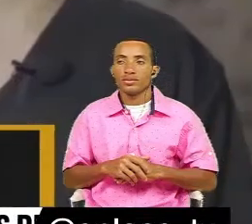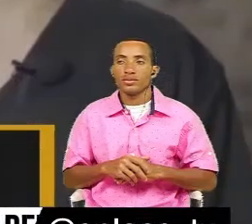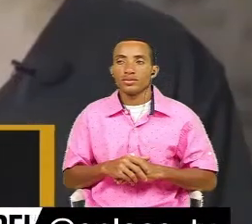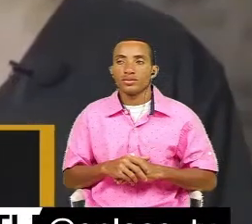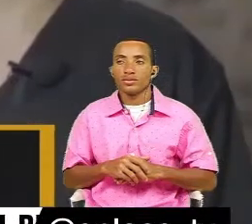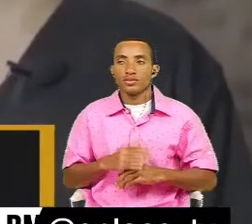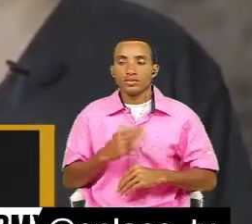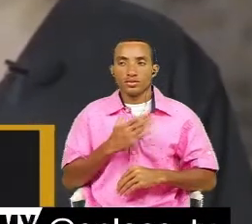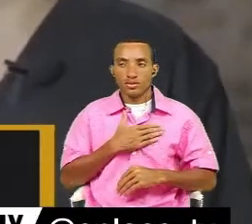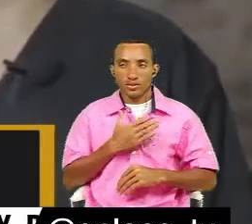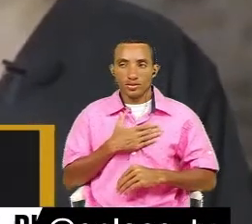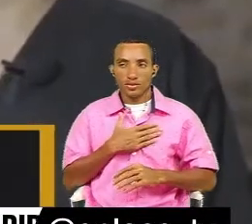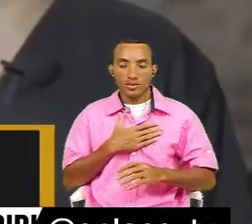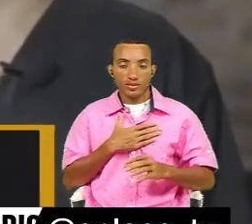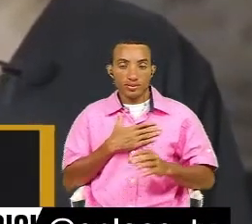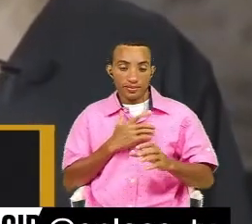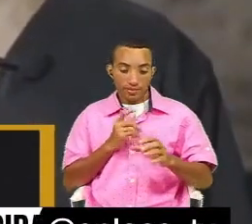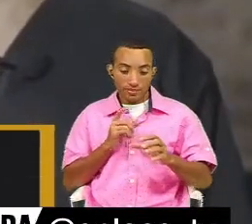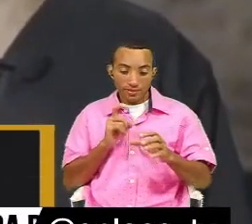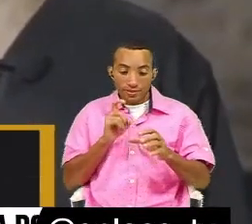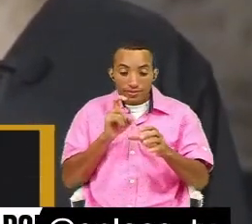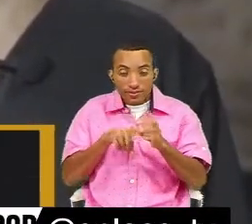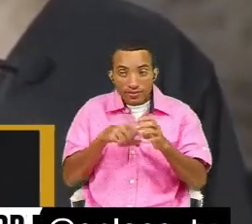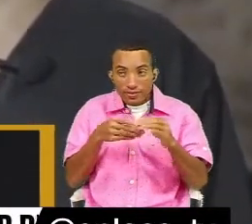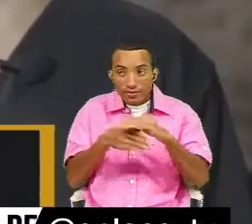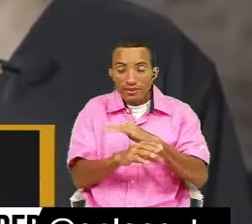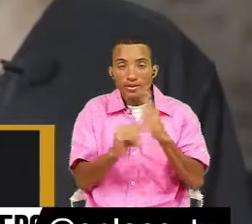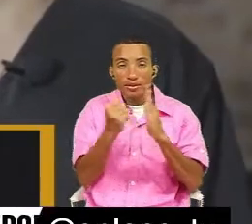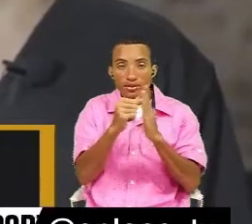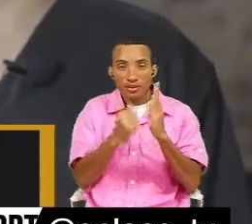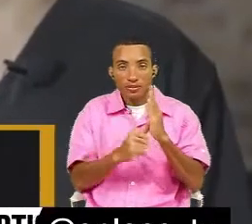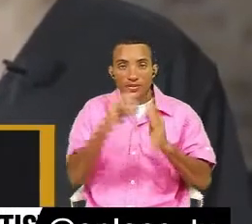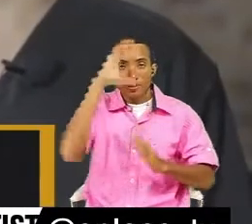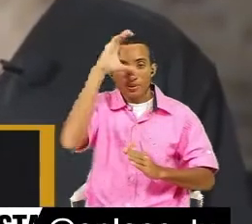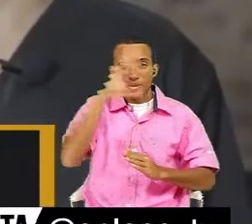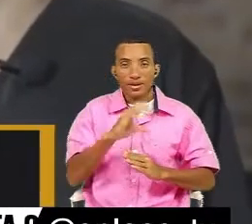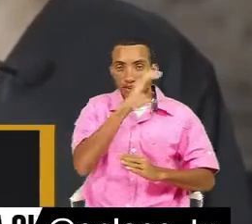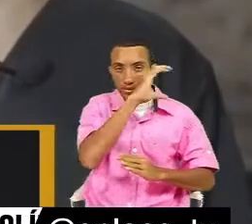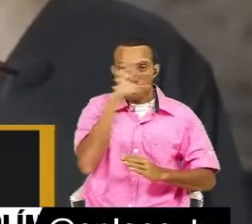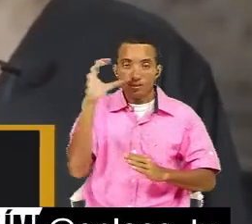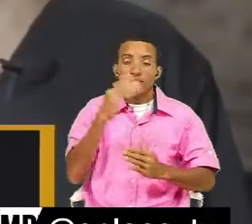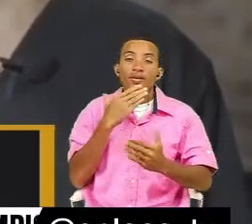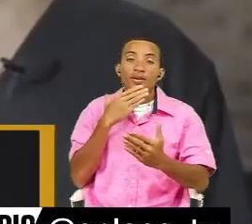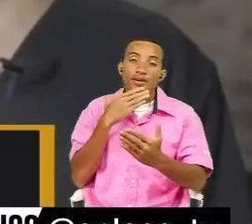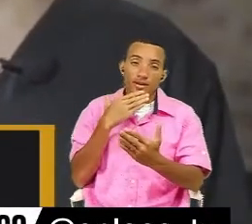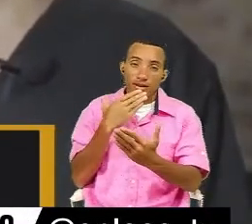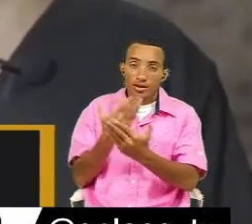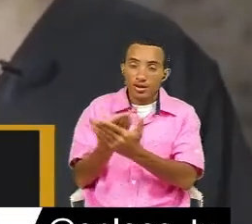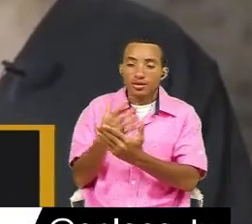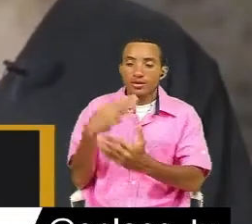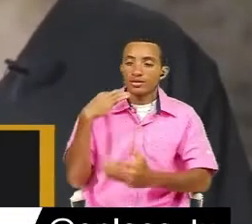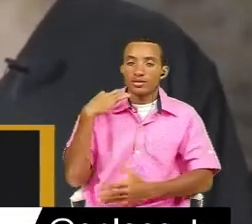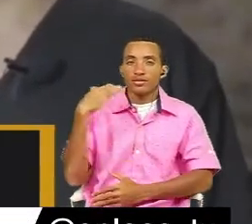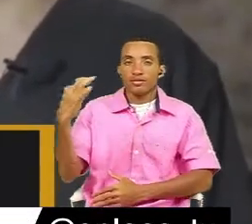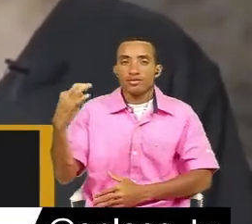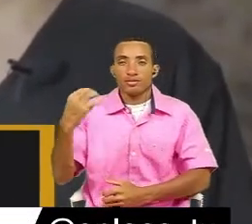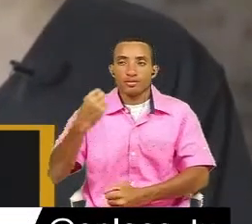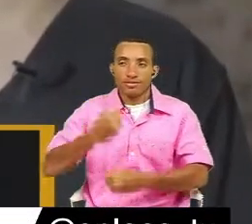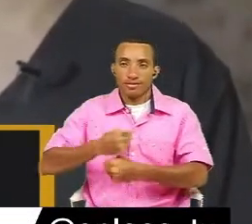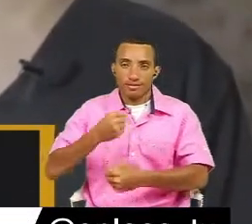Yo me inscribí en el programa que tiene Capaba y gracias por medio de eso me llamaron de esta